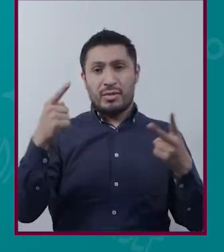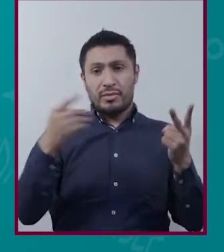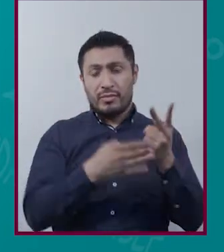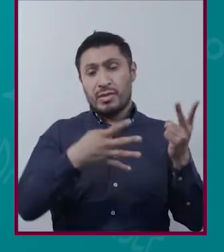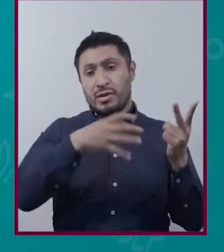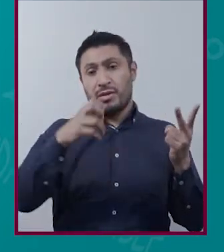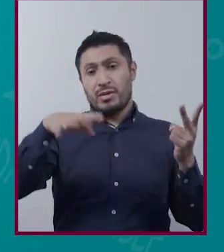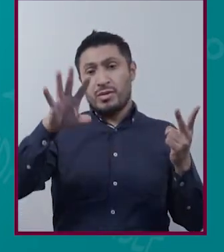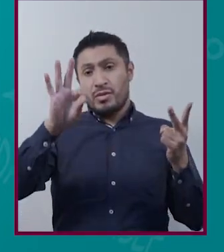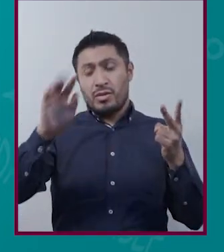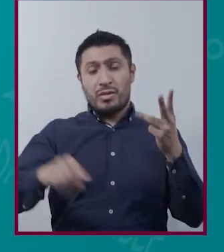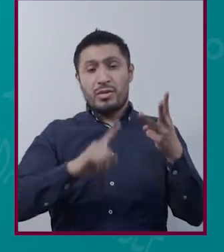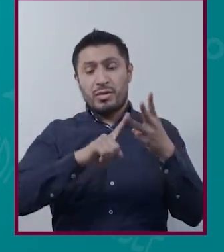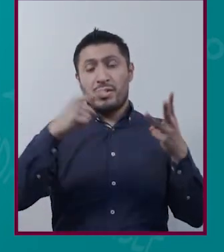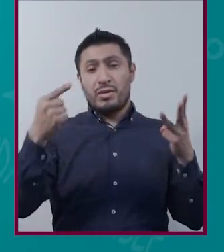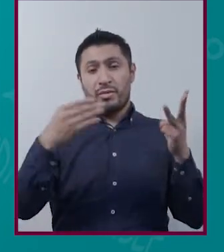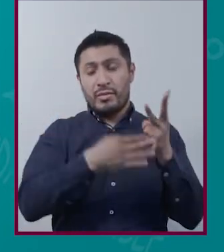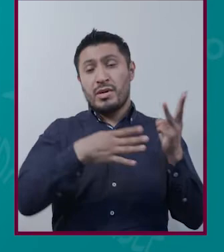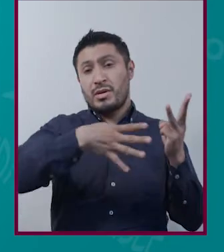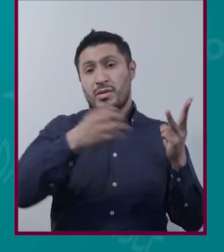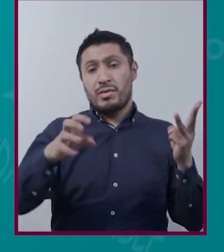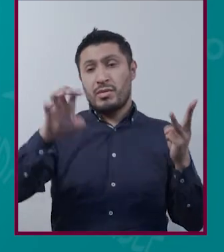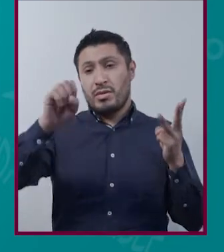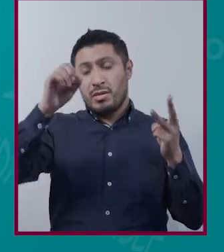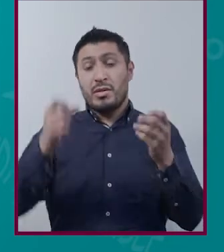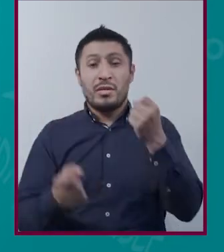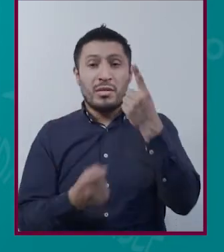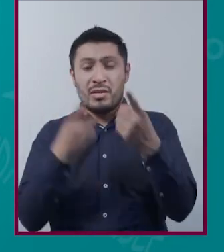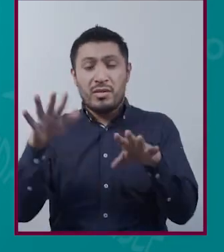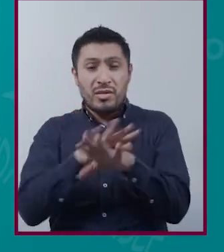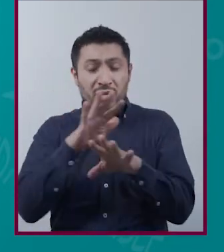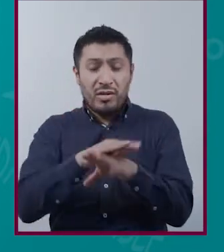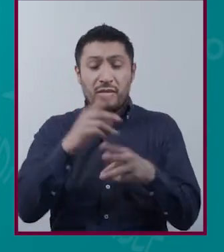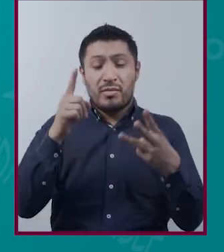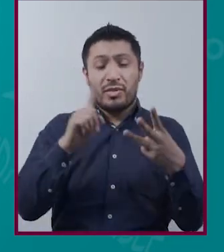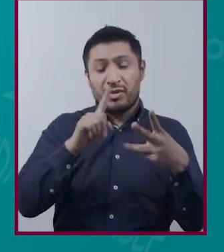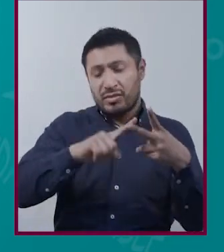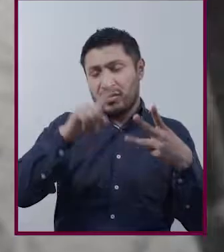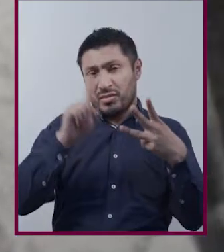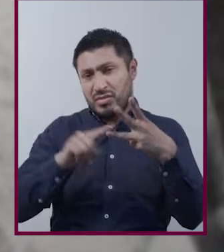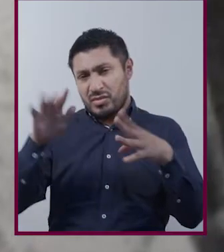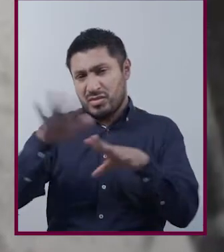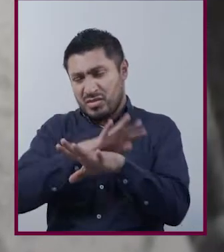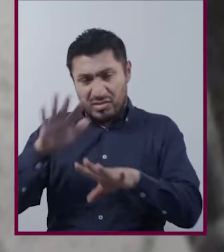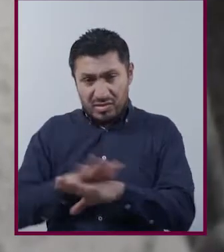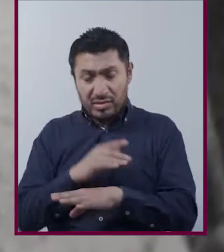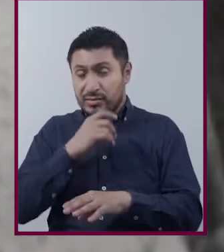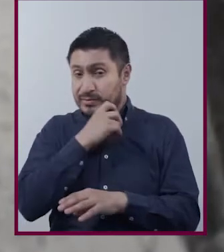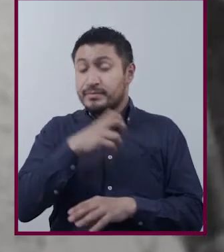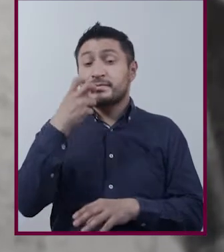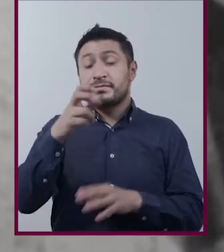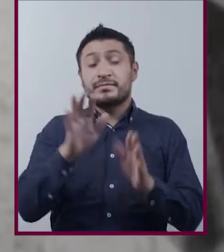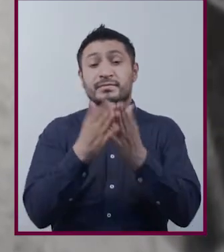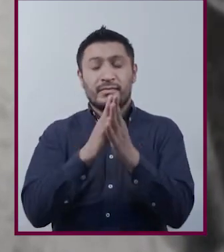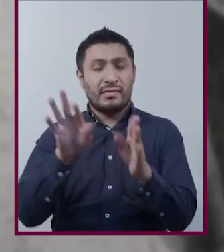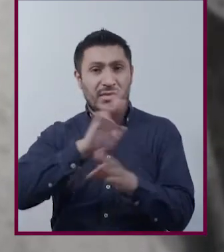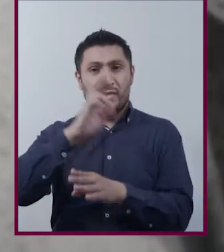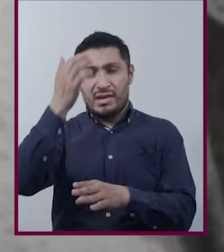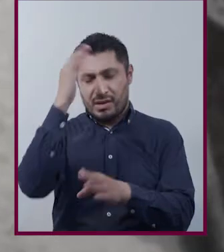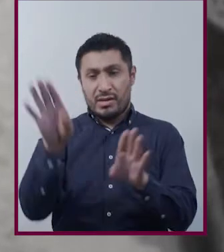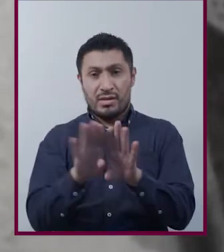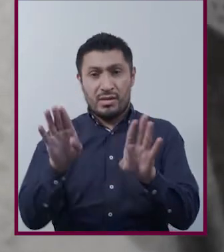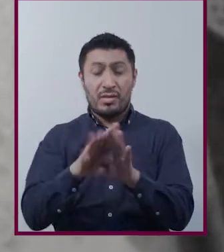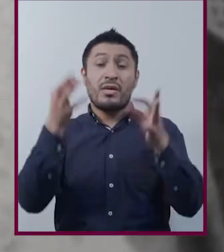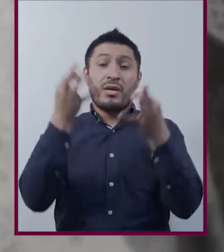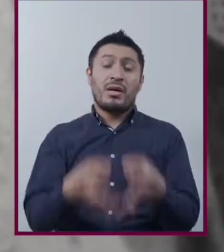y 1960, con algunos cambios en la segunda y tercera edición. Esta obra es reconocida actualmente como